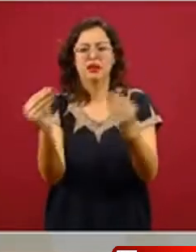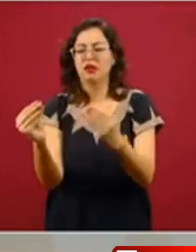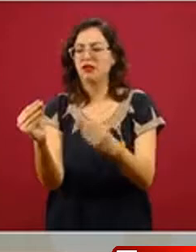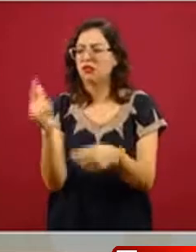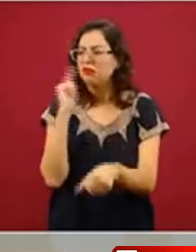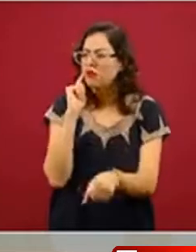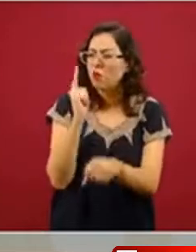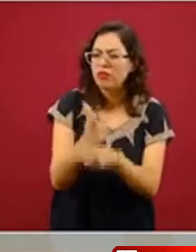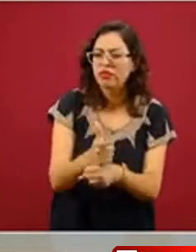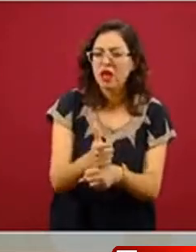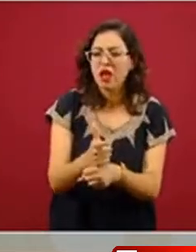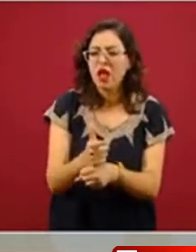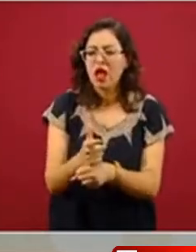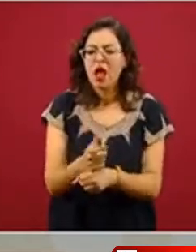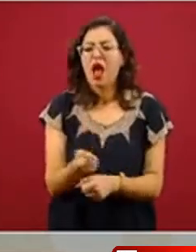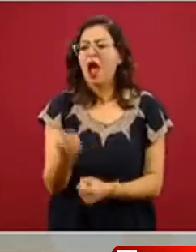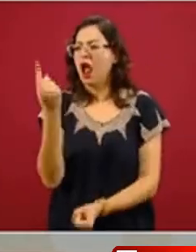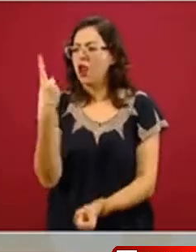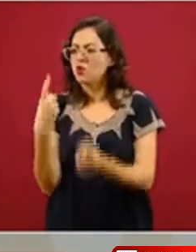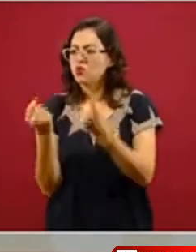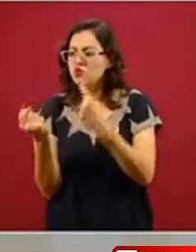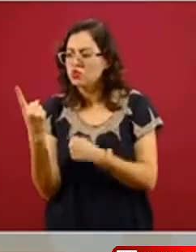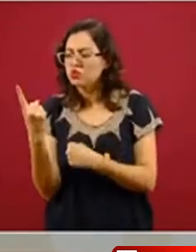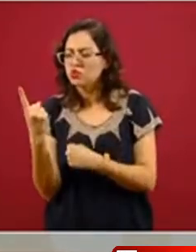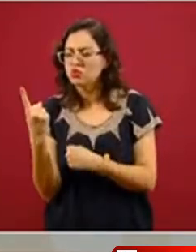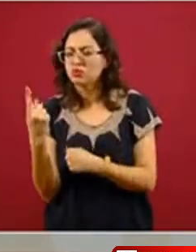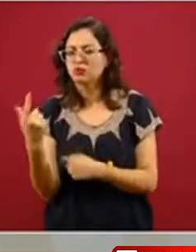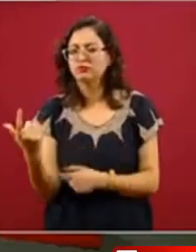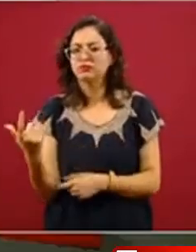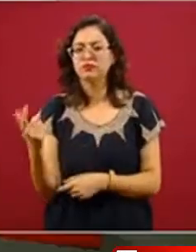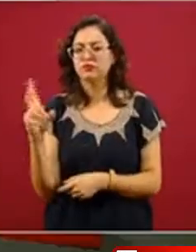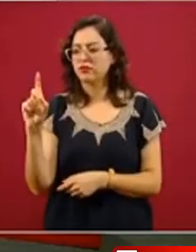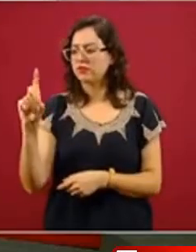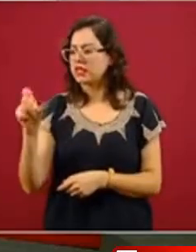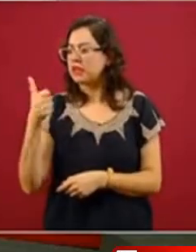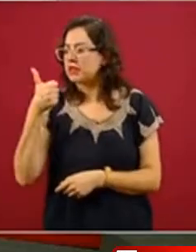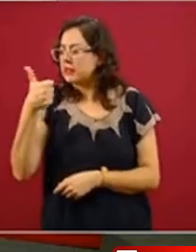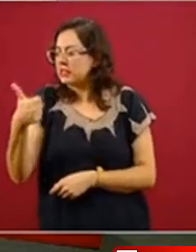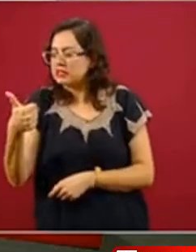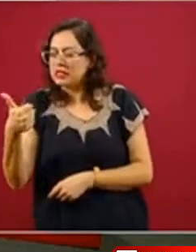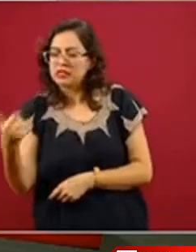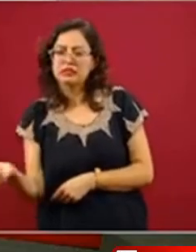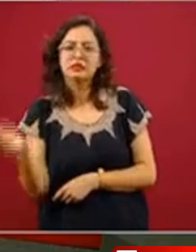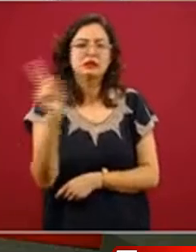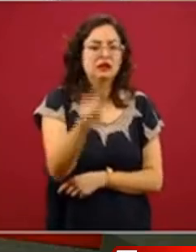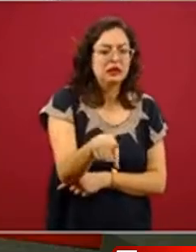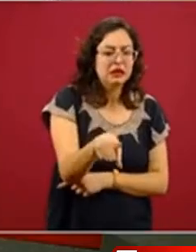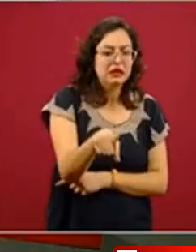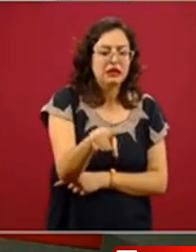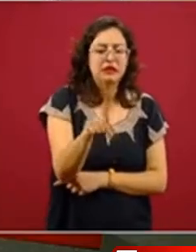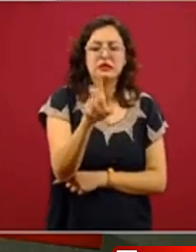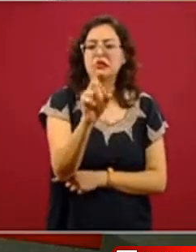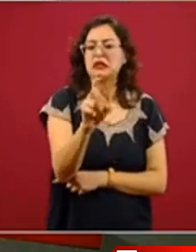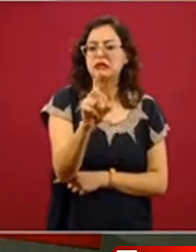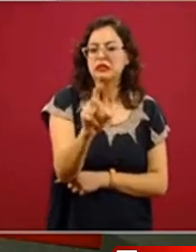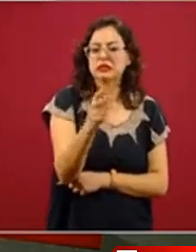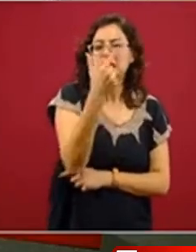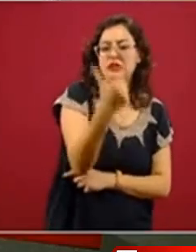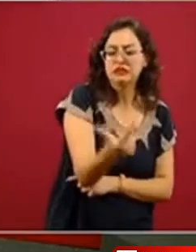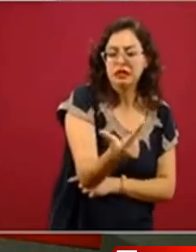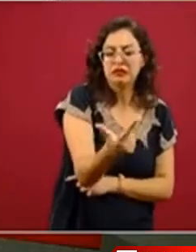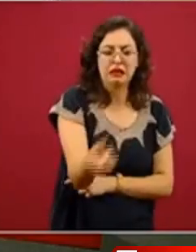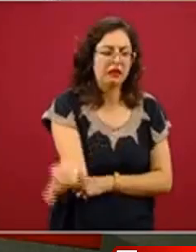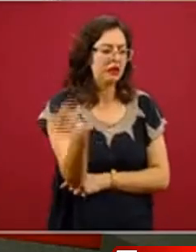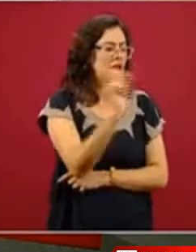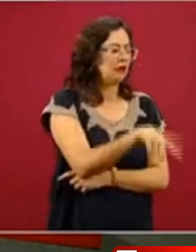dar cuenta de que pasamos por un puesto de revisión y tenemos 36.4, y en el siguiente puesto de revisión tenemos